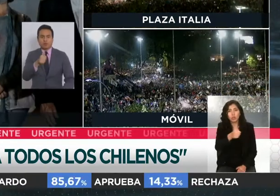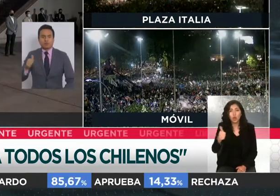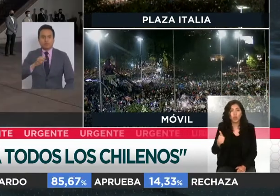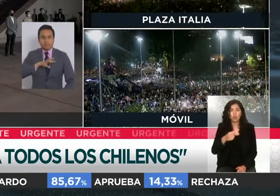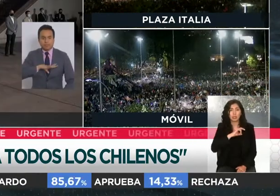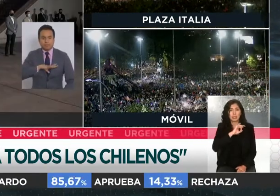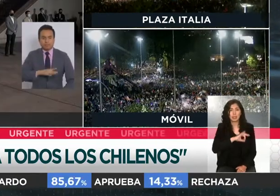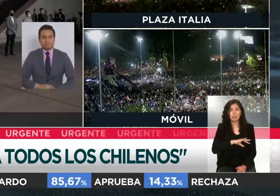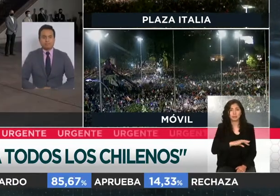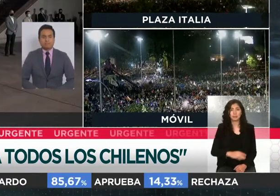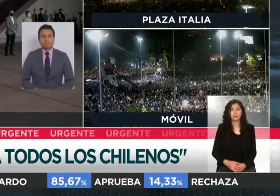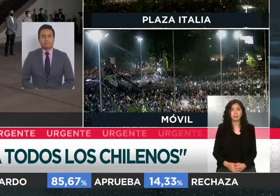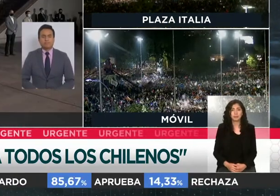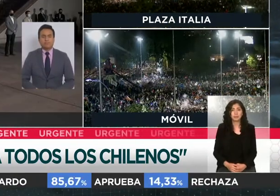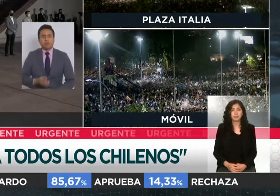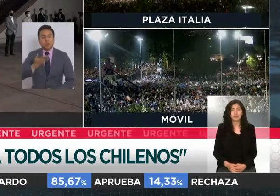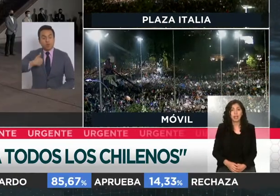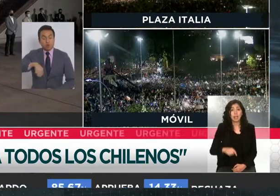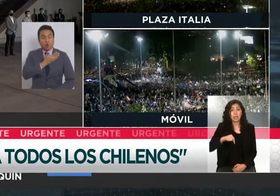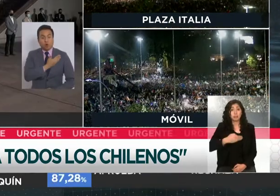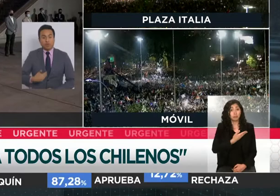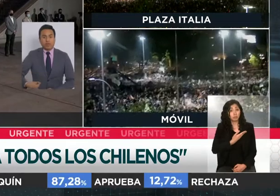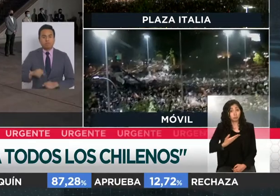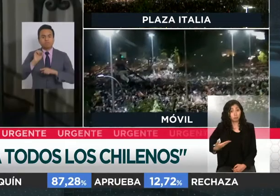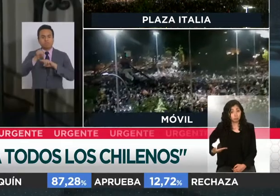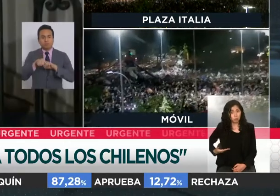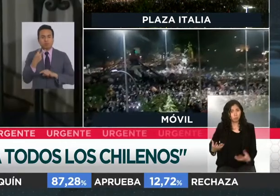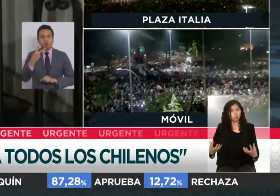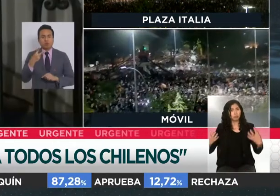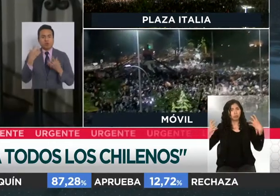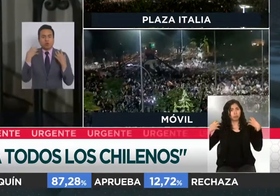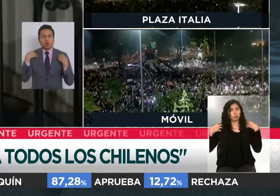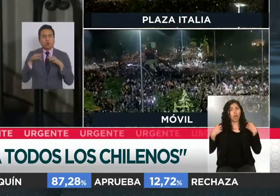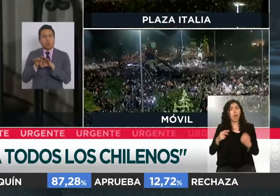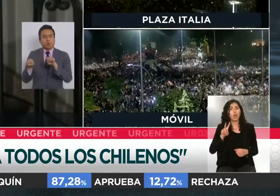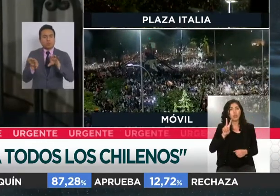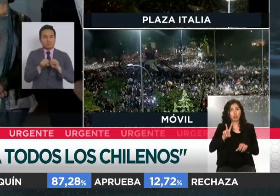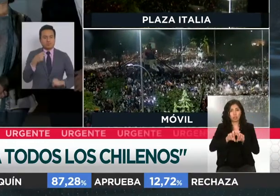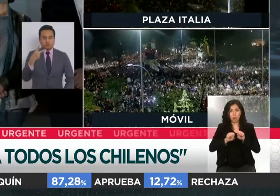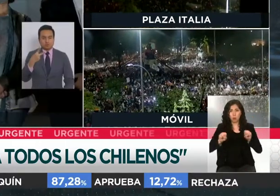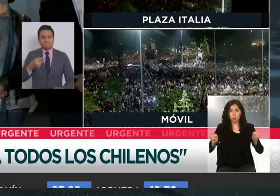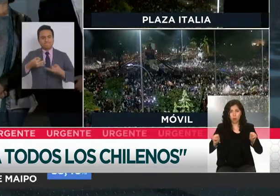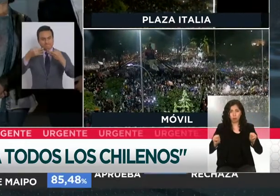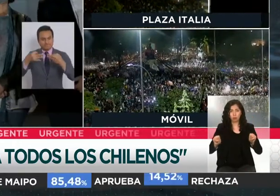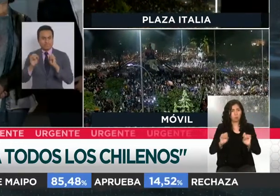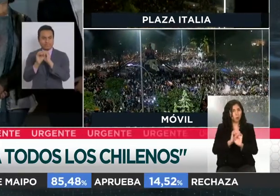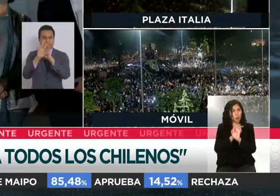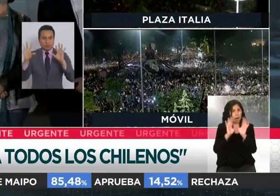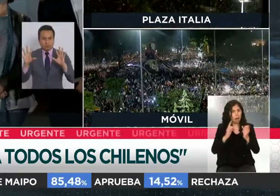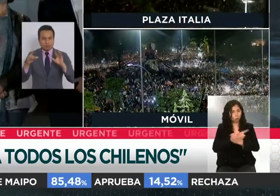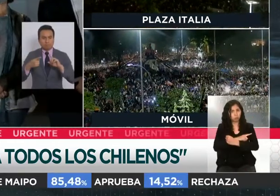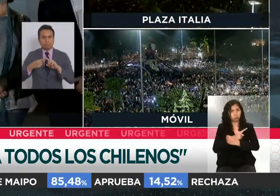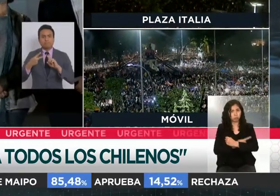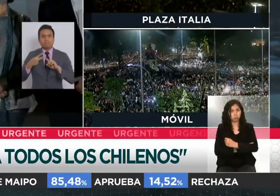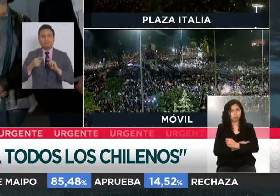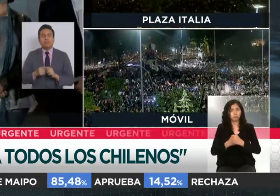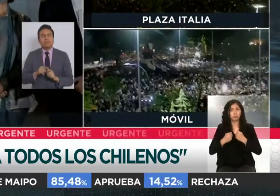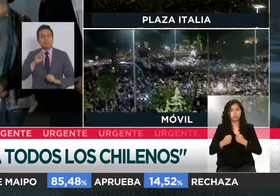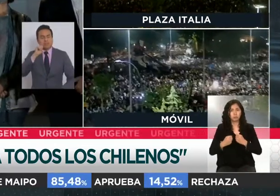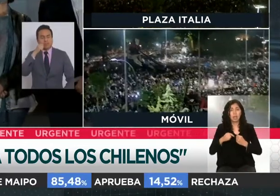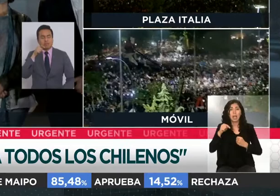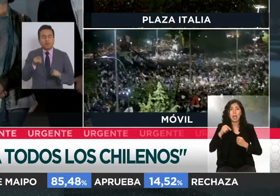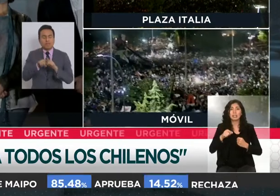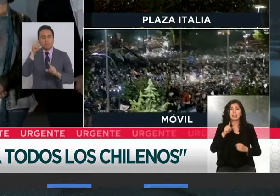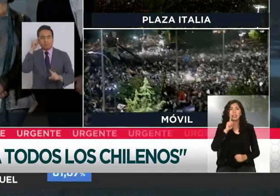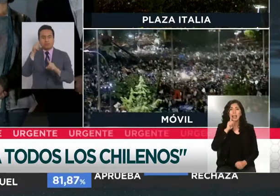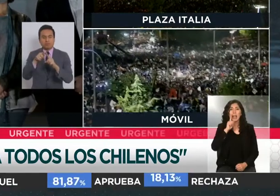chilenos. Nuestro gobierno asumió dos compromisos firmes y claros que constituyen una